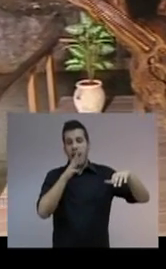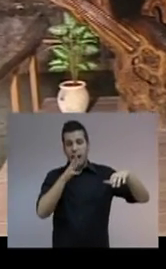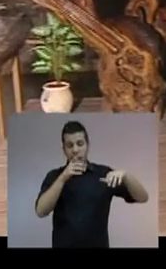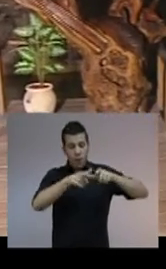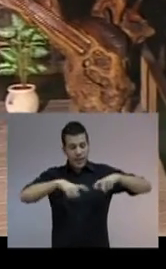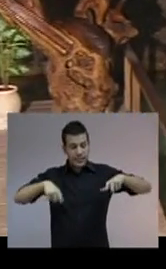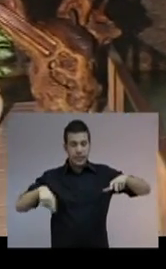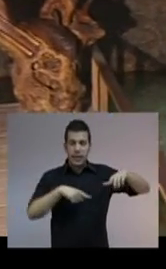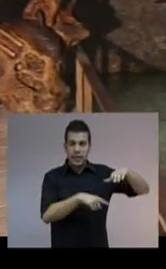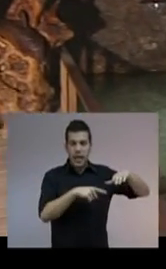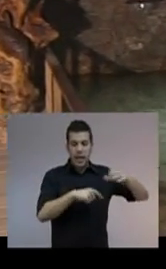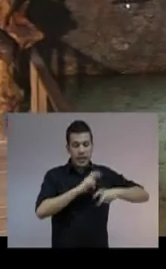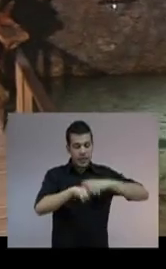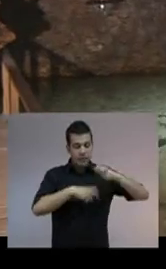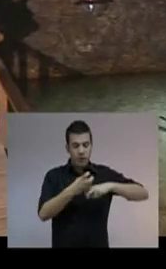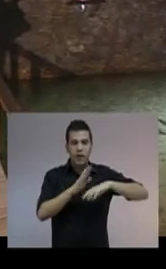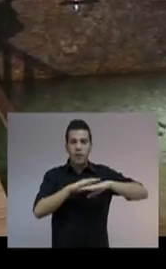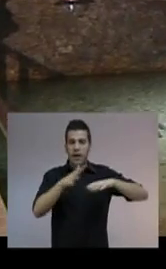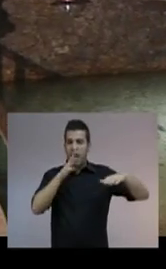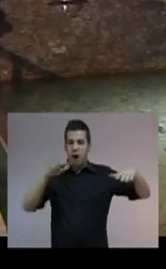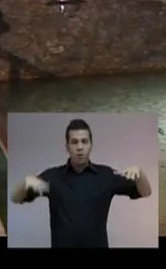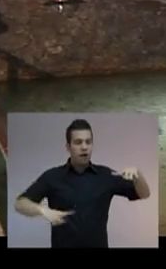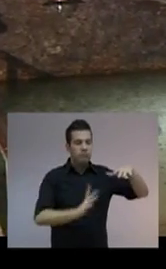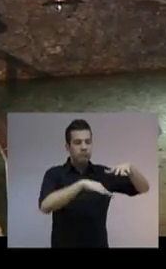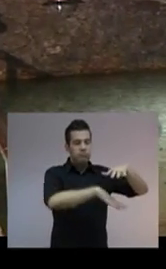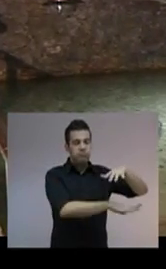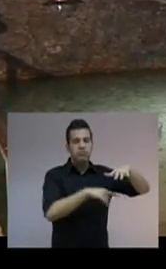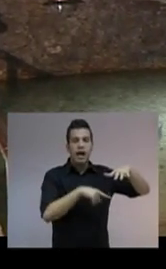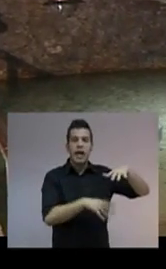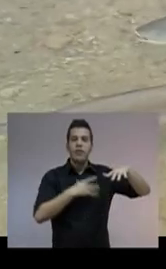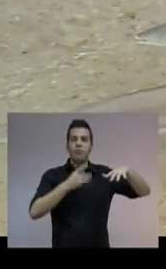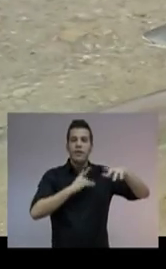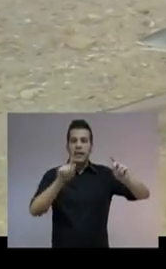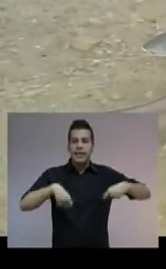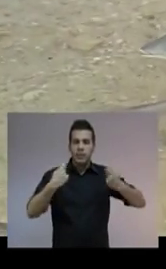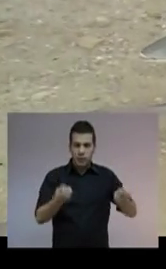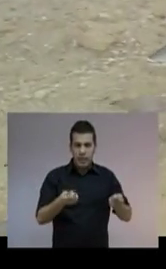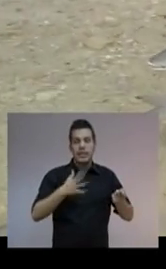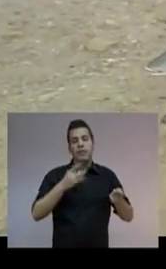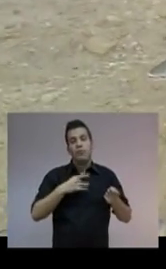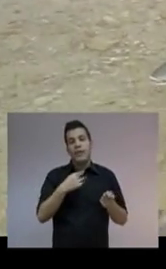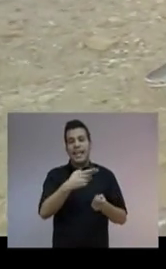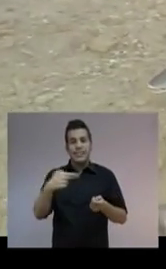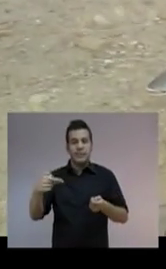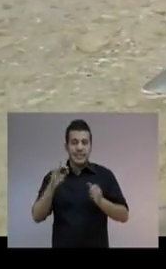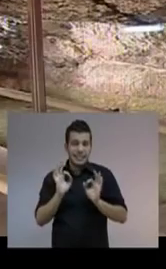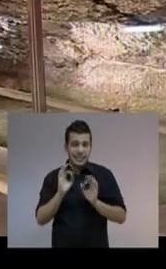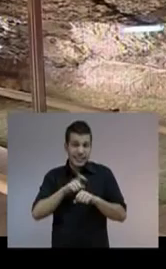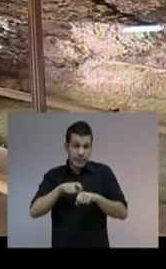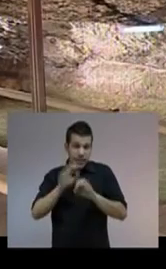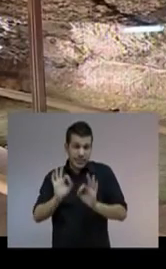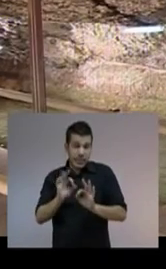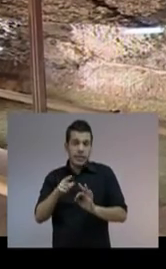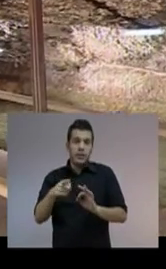un estanque en el interior y se puedan albergar lo que son las especies típicas de aquí de las islas. Miquel, ¿qué antigüedad